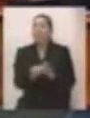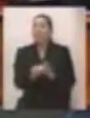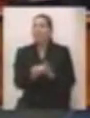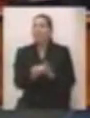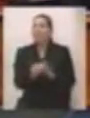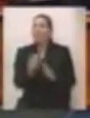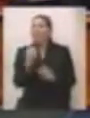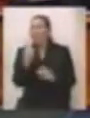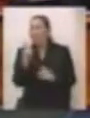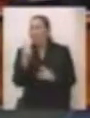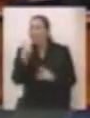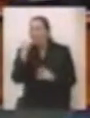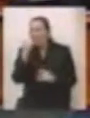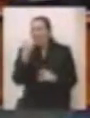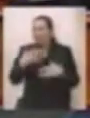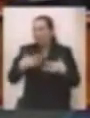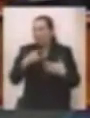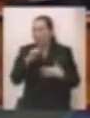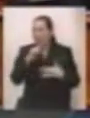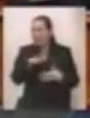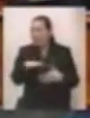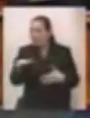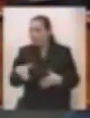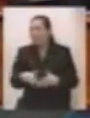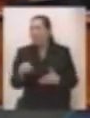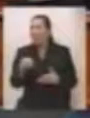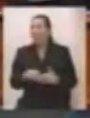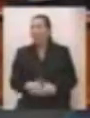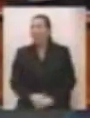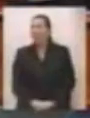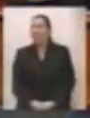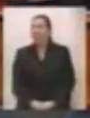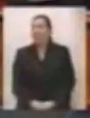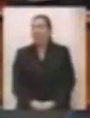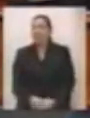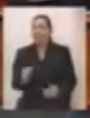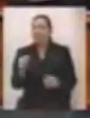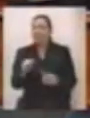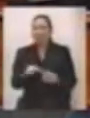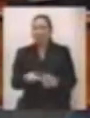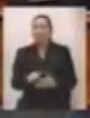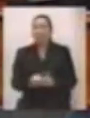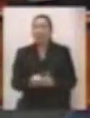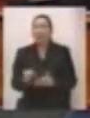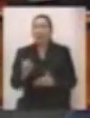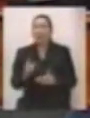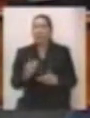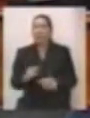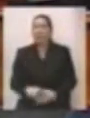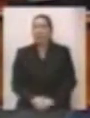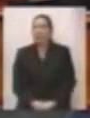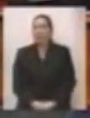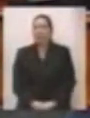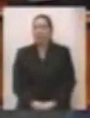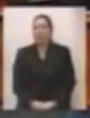a pornografía, sobre todo a lo que es pornografía infantil. La presente ley tiene por objeto promover entonces el uso